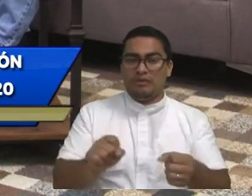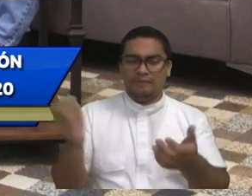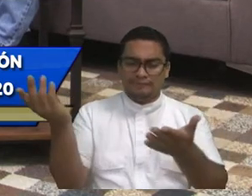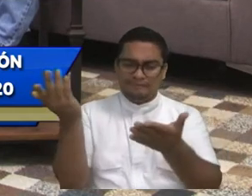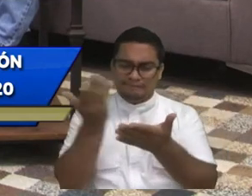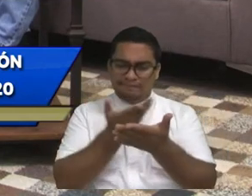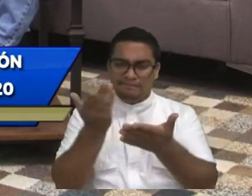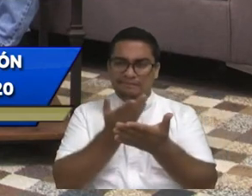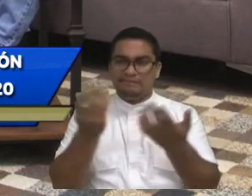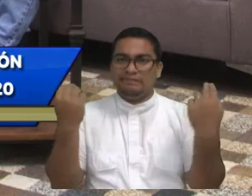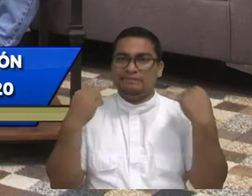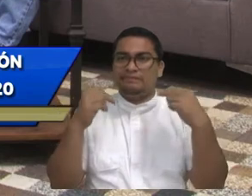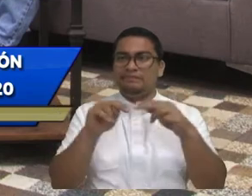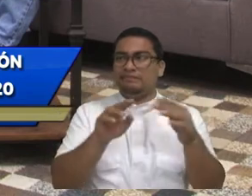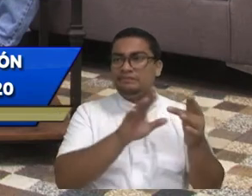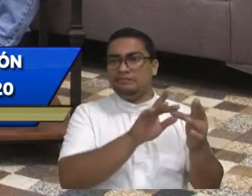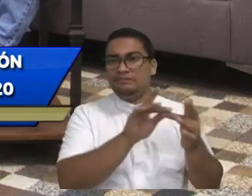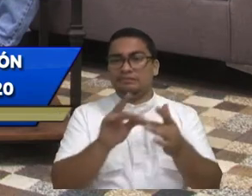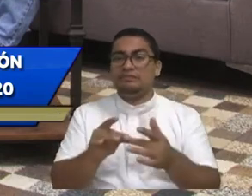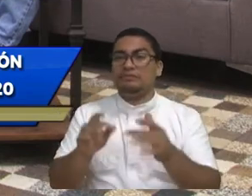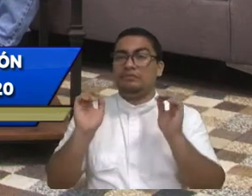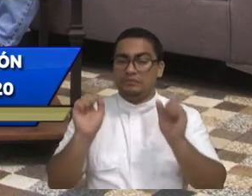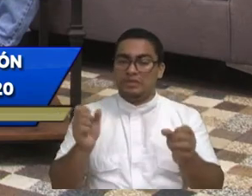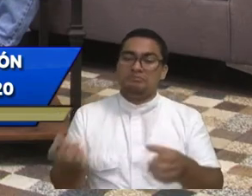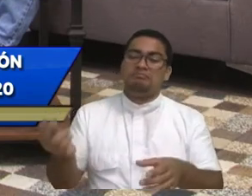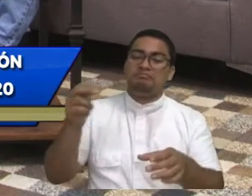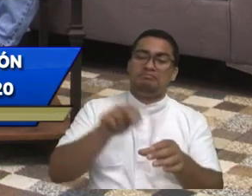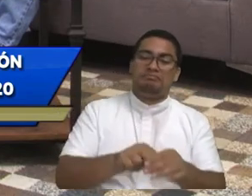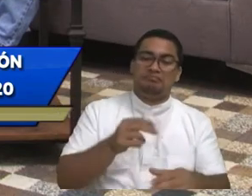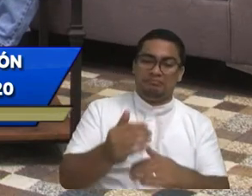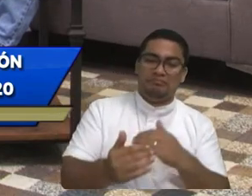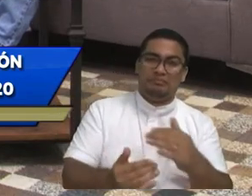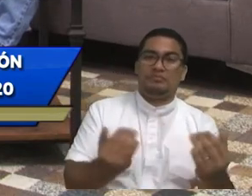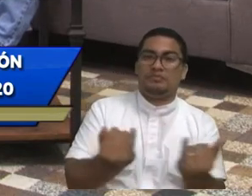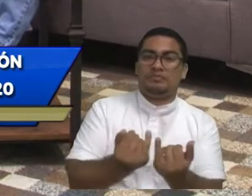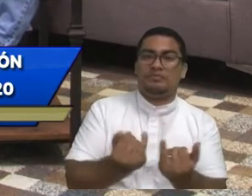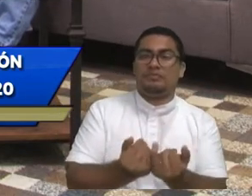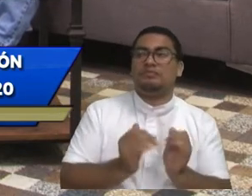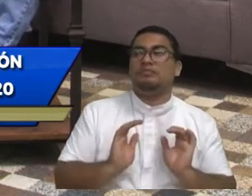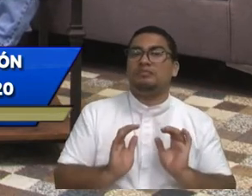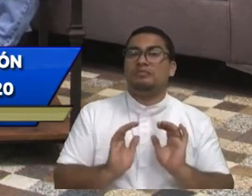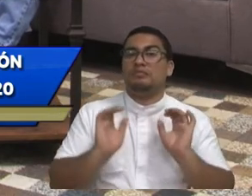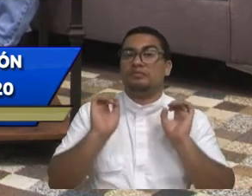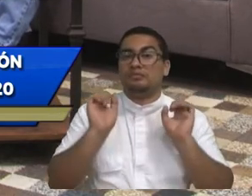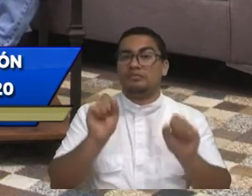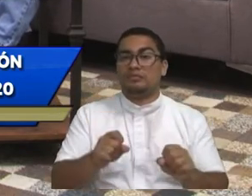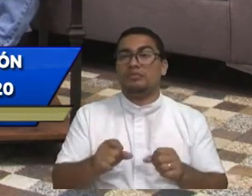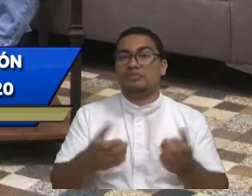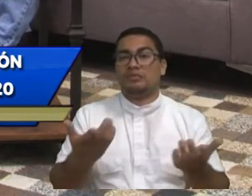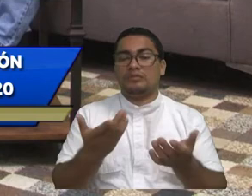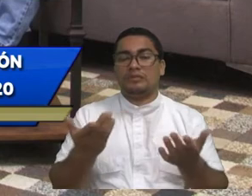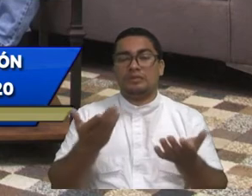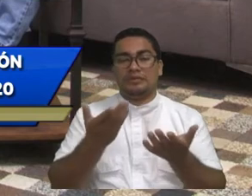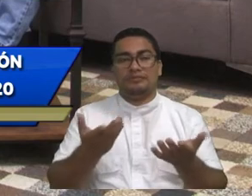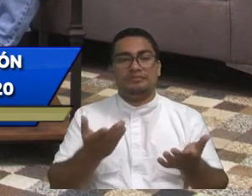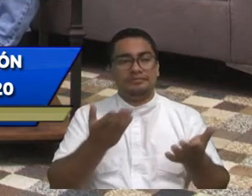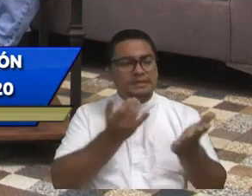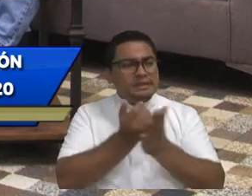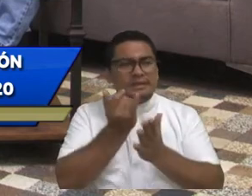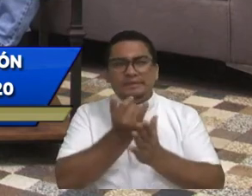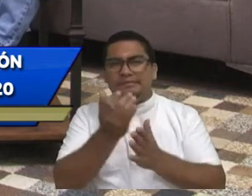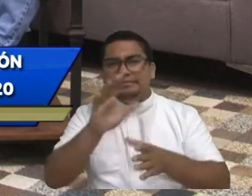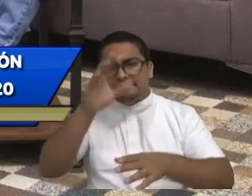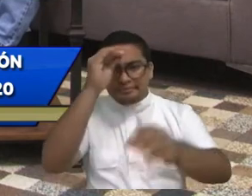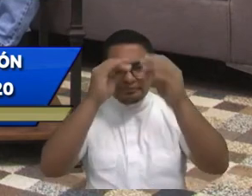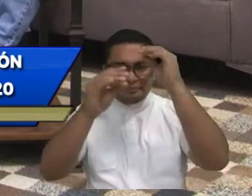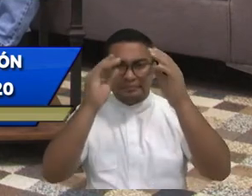pues puede entrar a ese proceso y también hay modalidades en las que puedes formarte prepararte entonces este